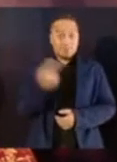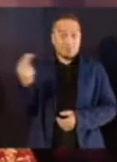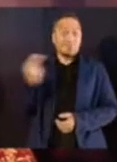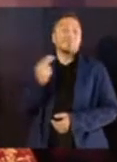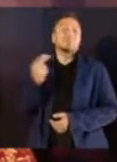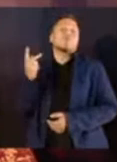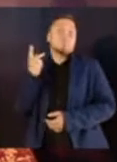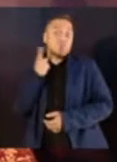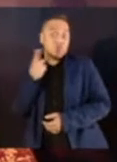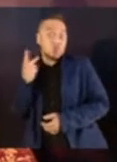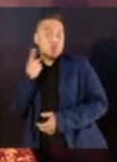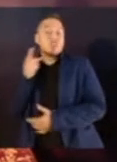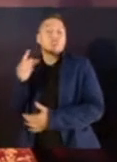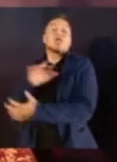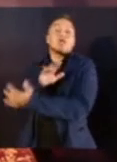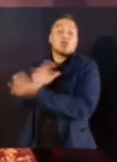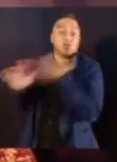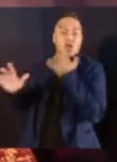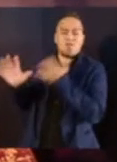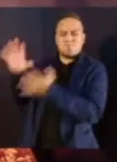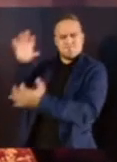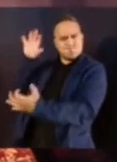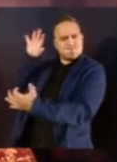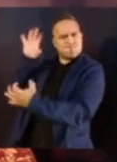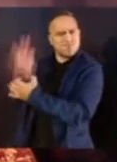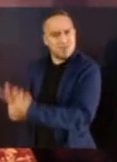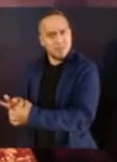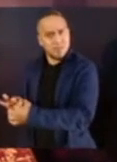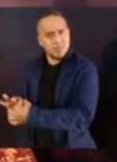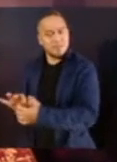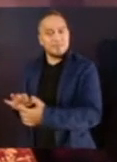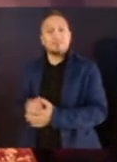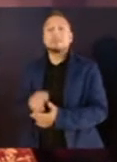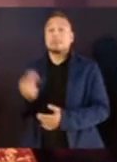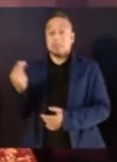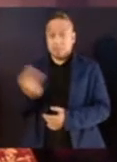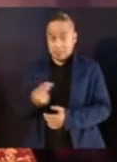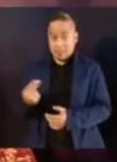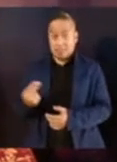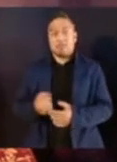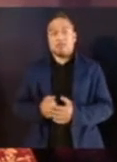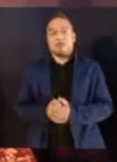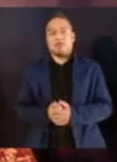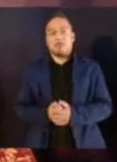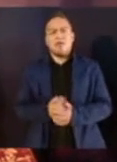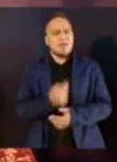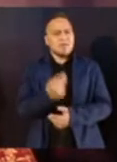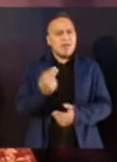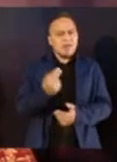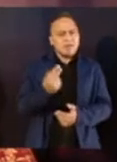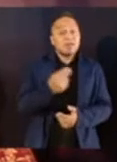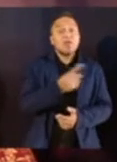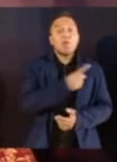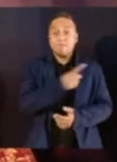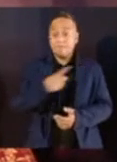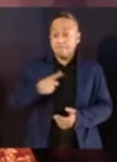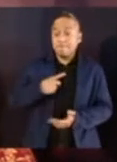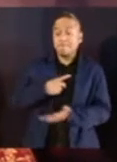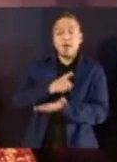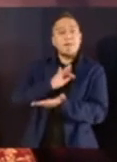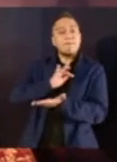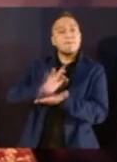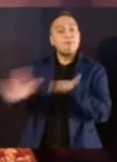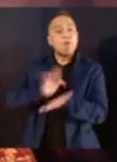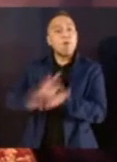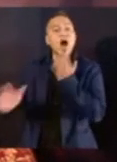vida social y, si es posible, aún en la vida política, y deben ayudar a sus sociedades, deben tomar un